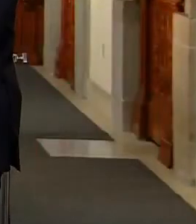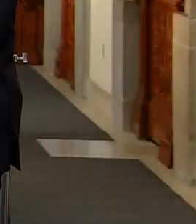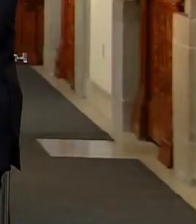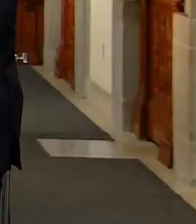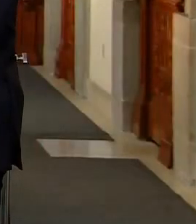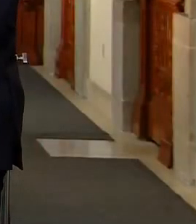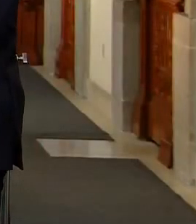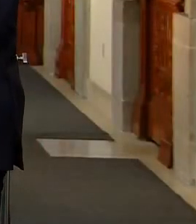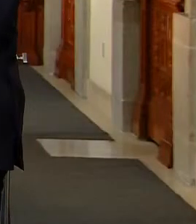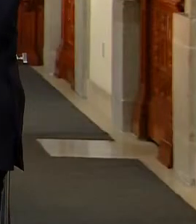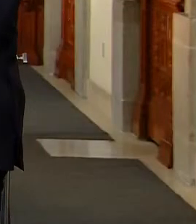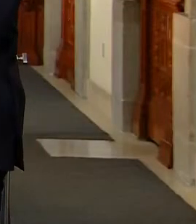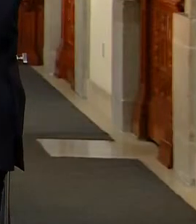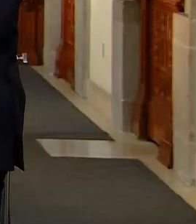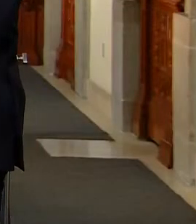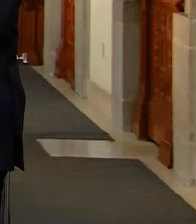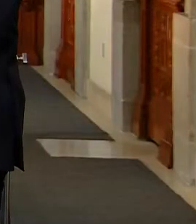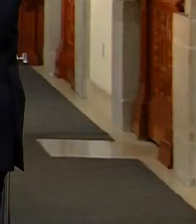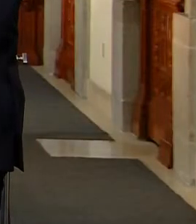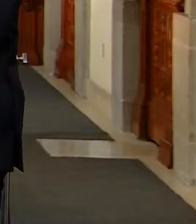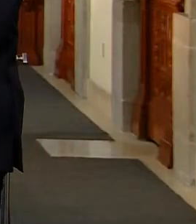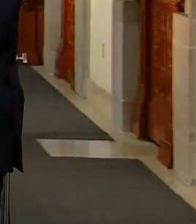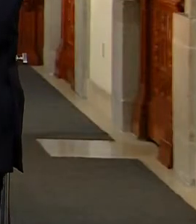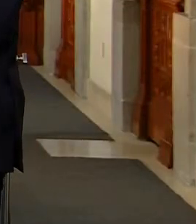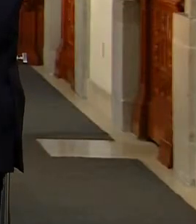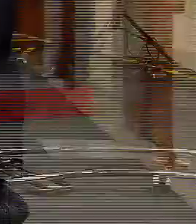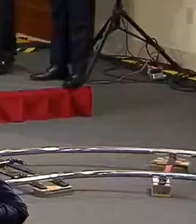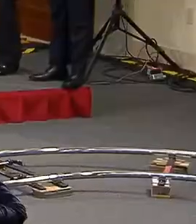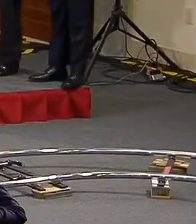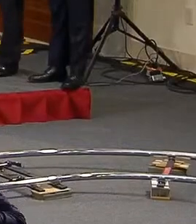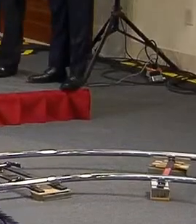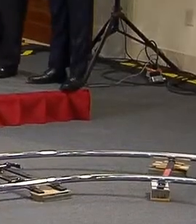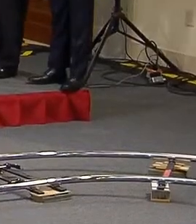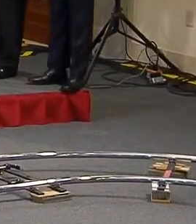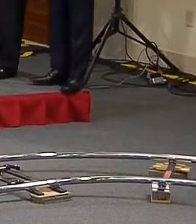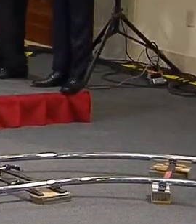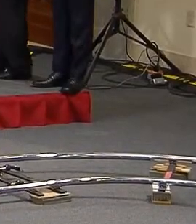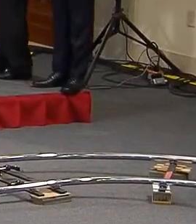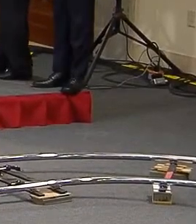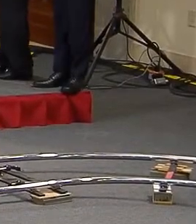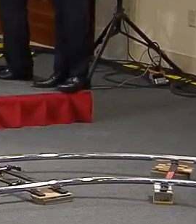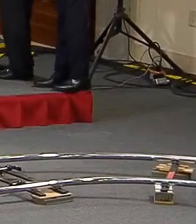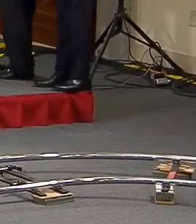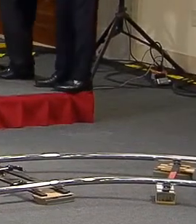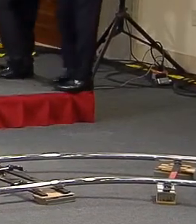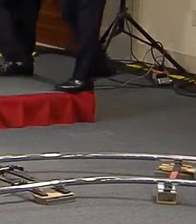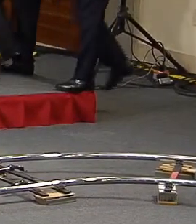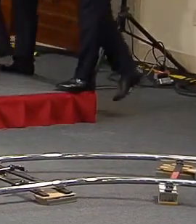Gracias. Se nos quedó. Por favor, presidente.